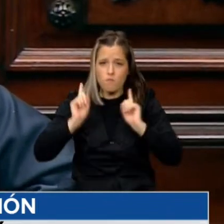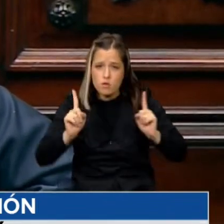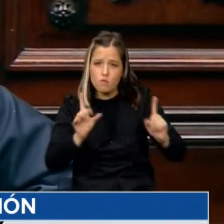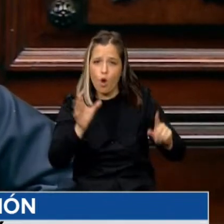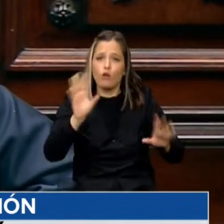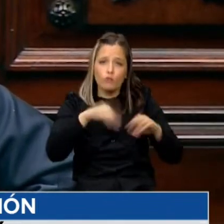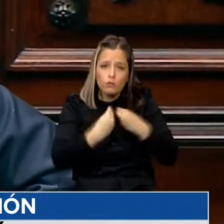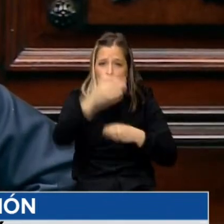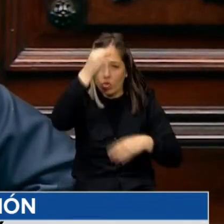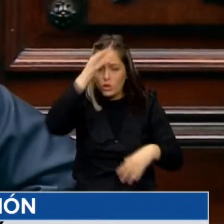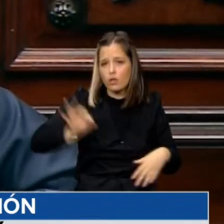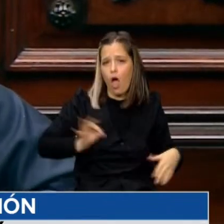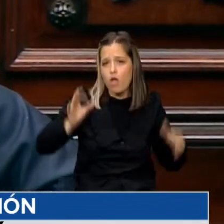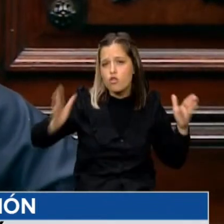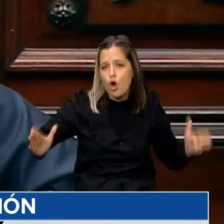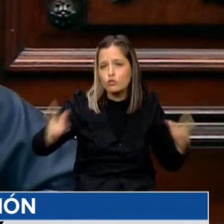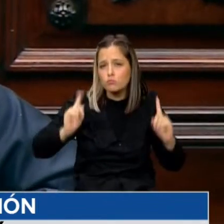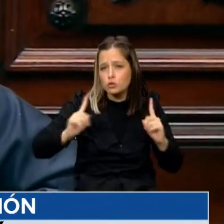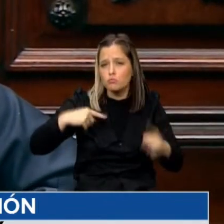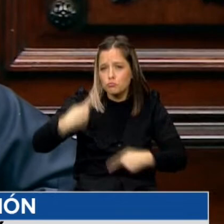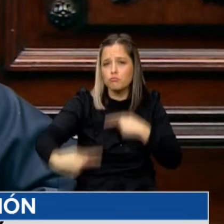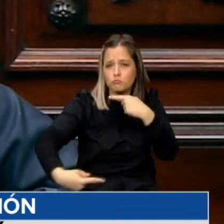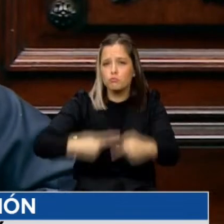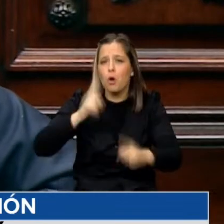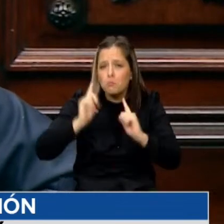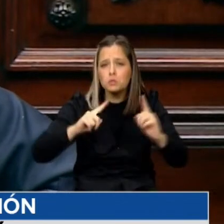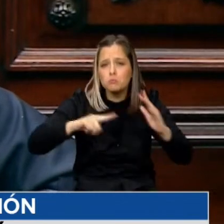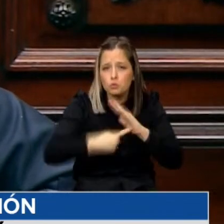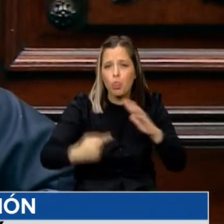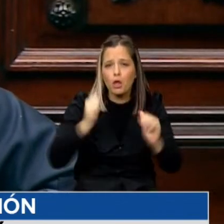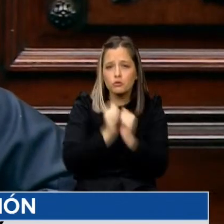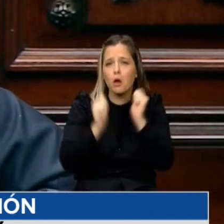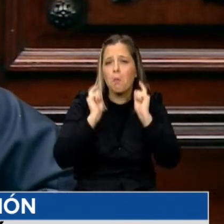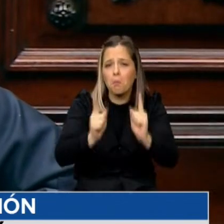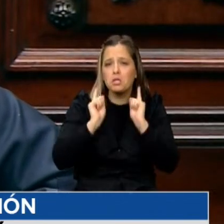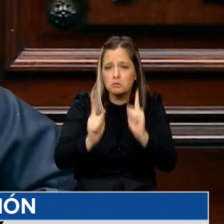Lichi. Y siguen gobernando la ciudad de Rosario.